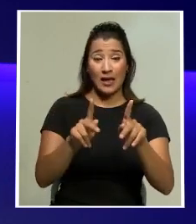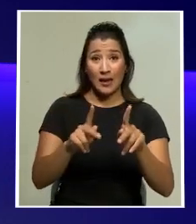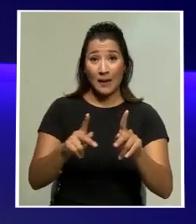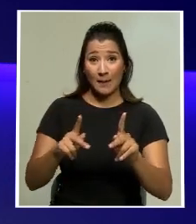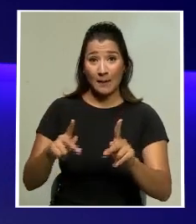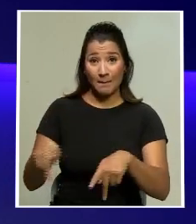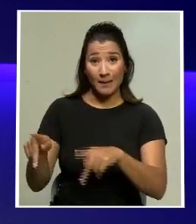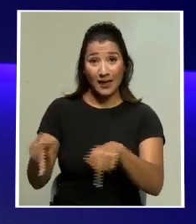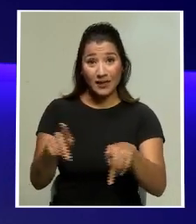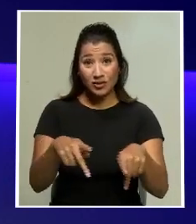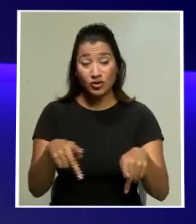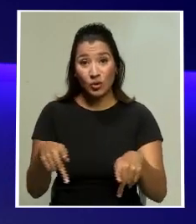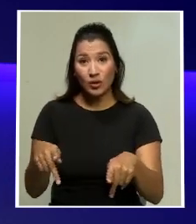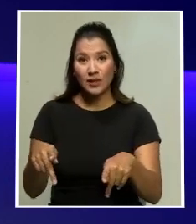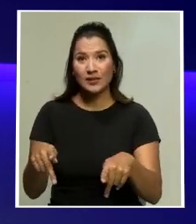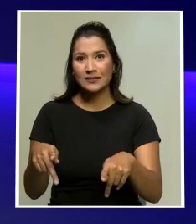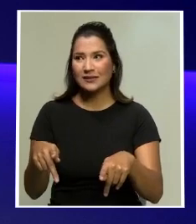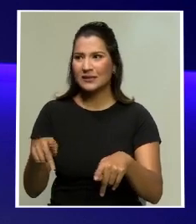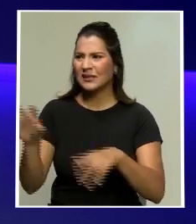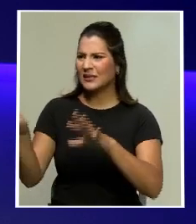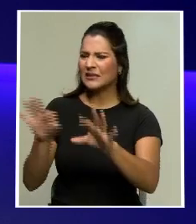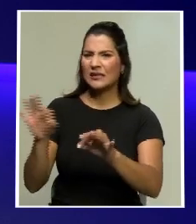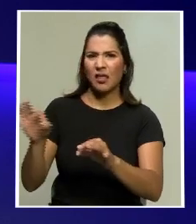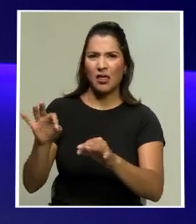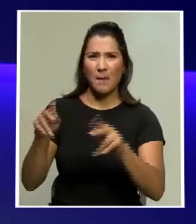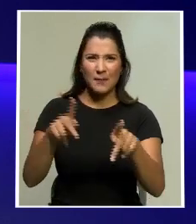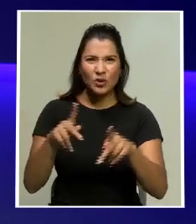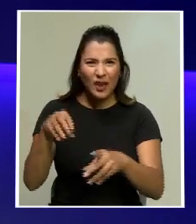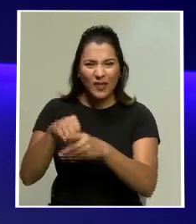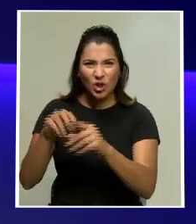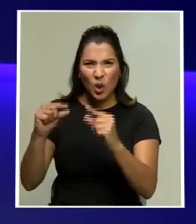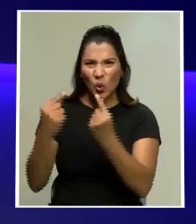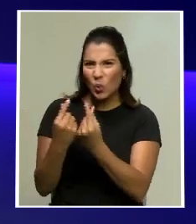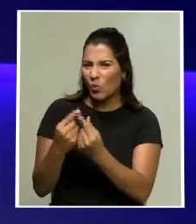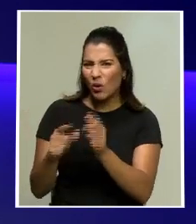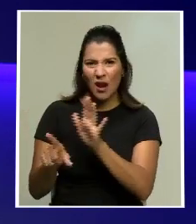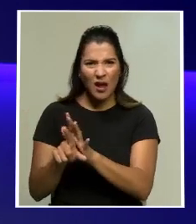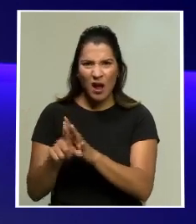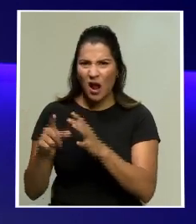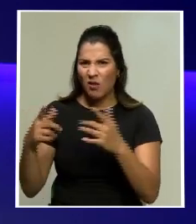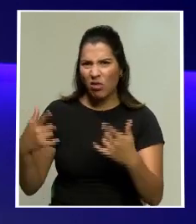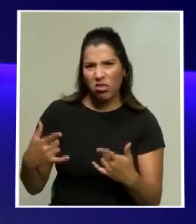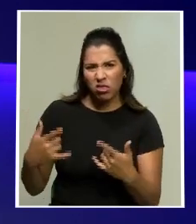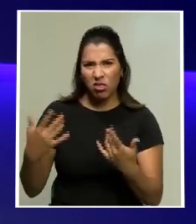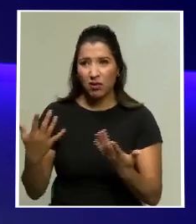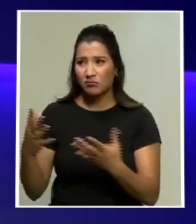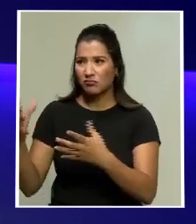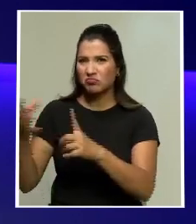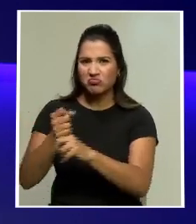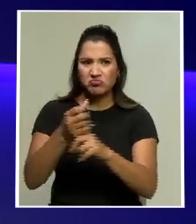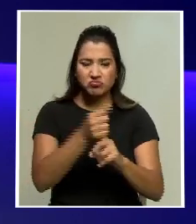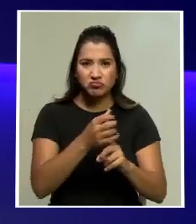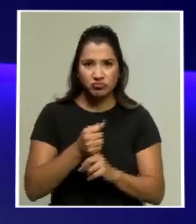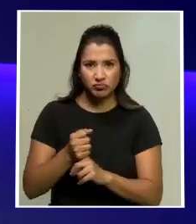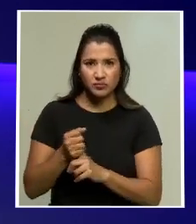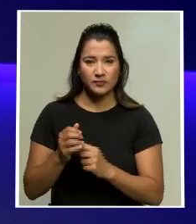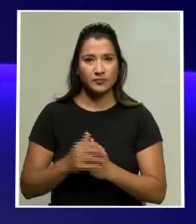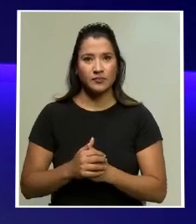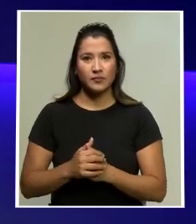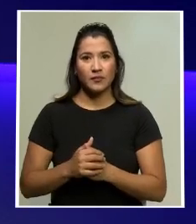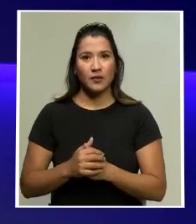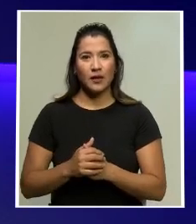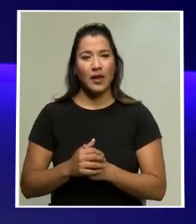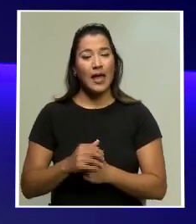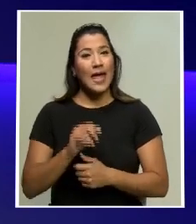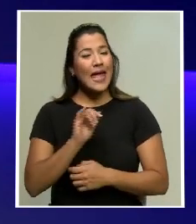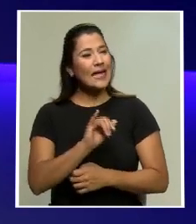y sin distancia social. Estas son dos postales de un estilo de gobierno que está aquí